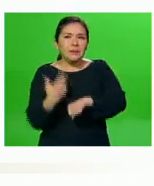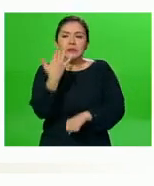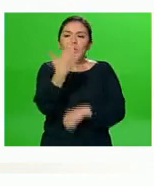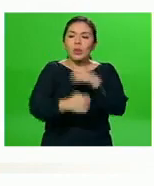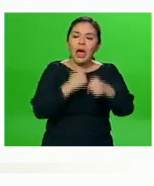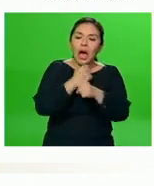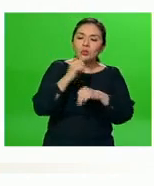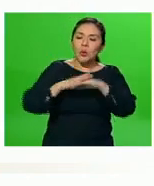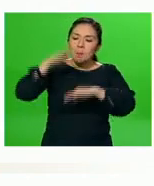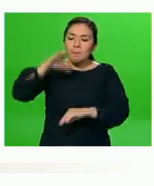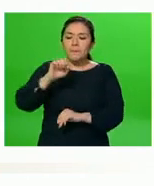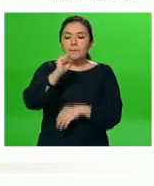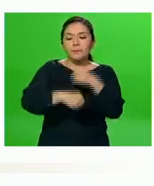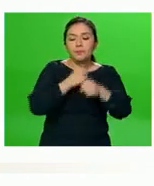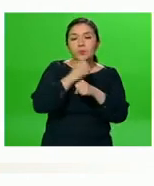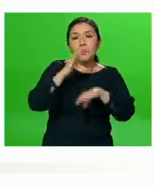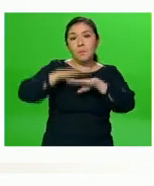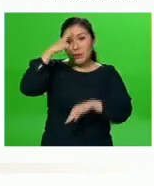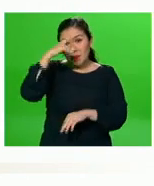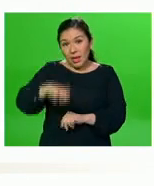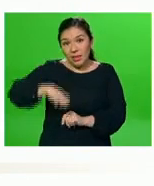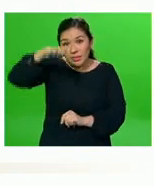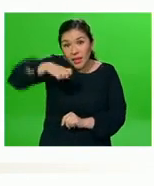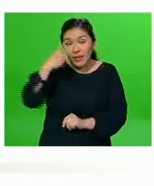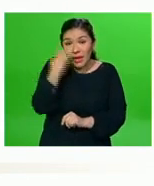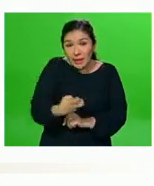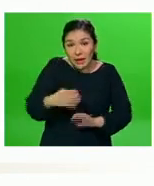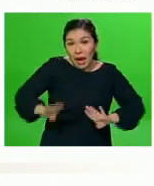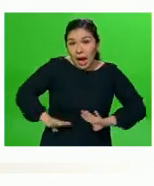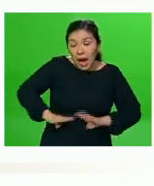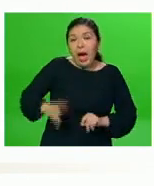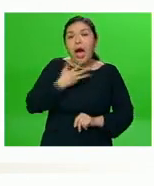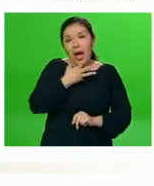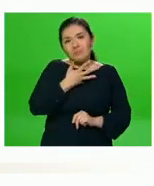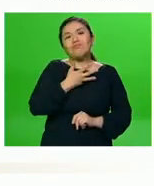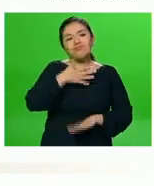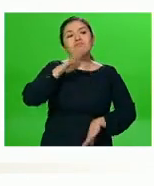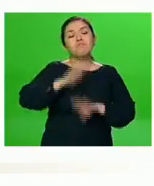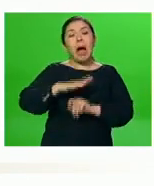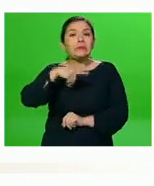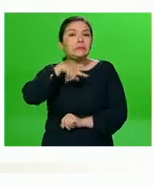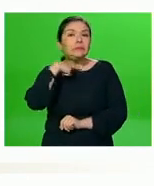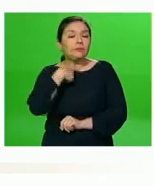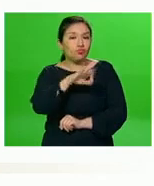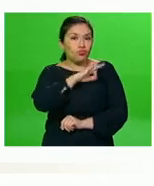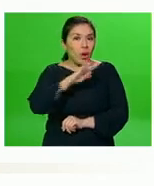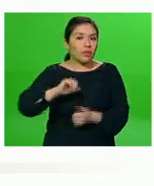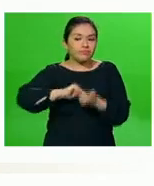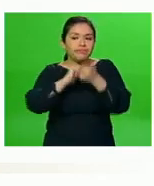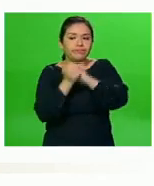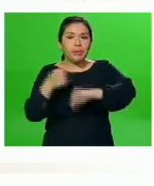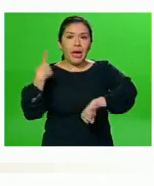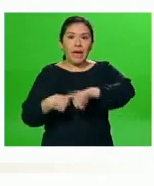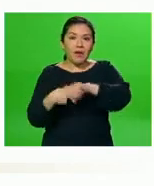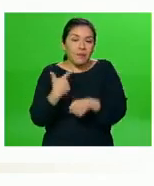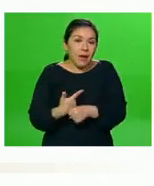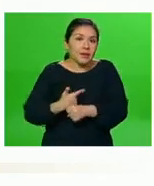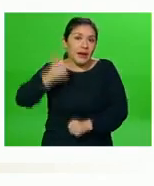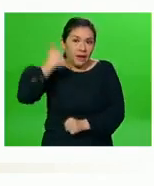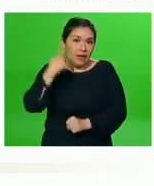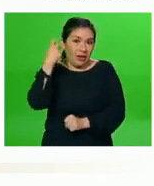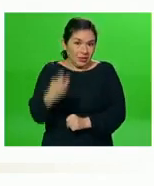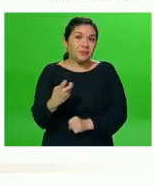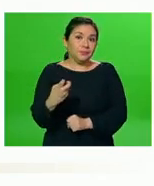60 años o más de edad pues tienen este mayor riesgo de enfermar gravemente que esa enfermedad